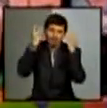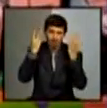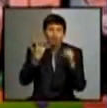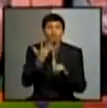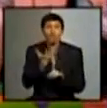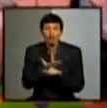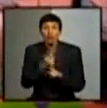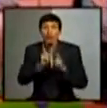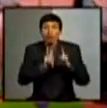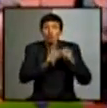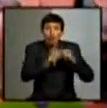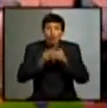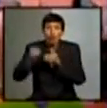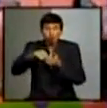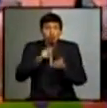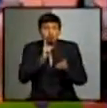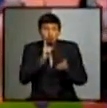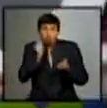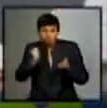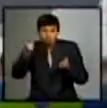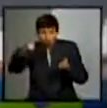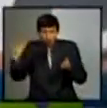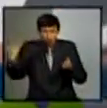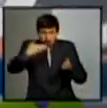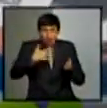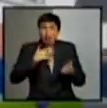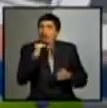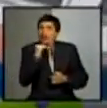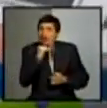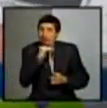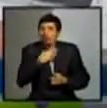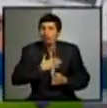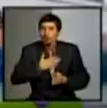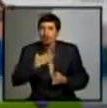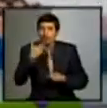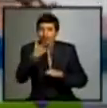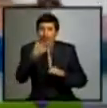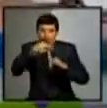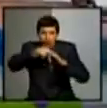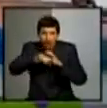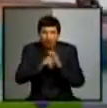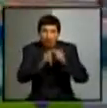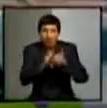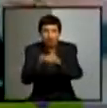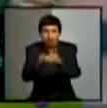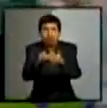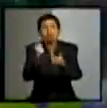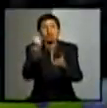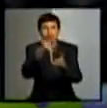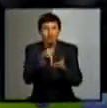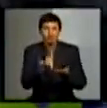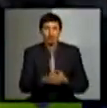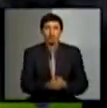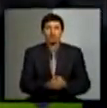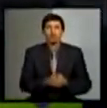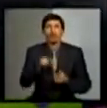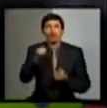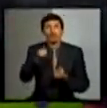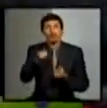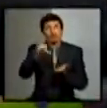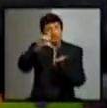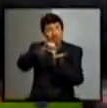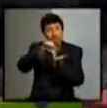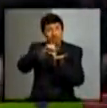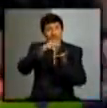quedan varias lanchas sin reservas, por eso apúrese si quiere observar desde el corazón de la bahía el espectáculo. Este es el centro de la